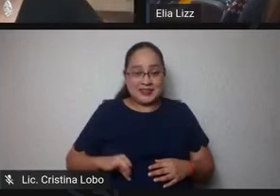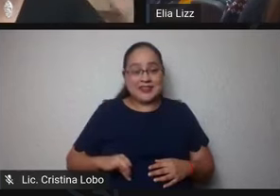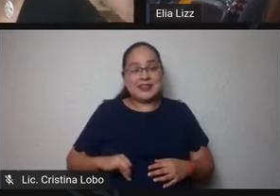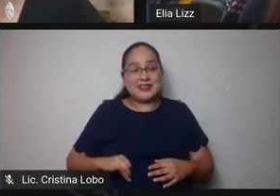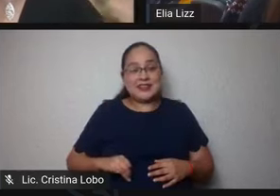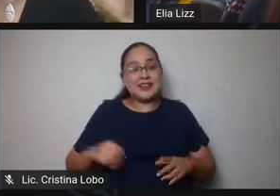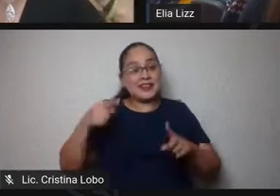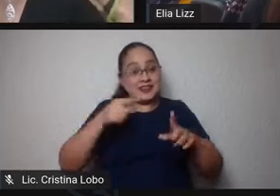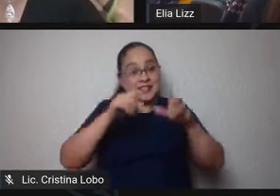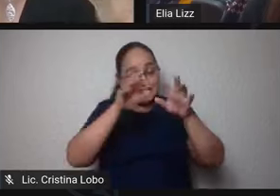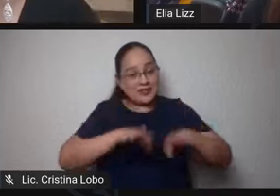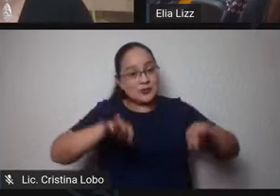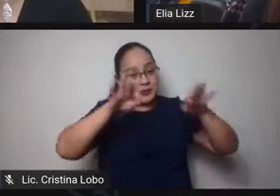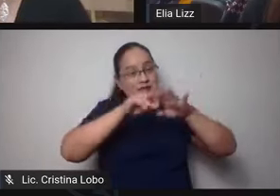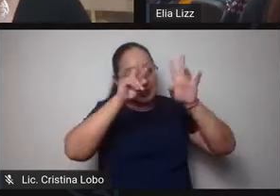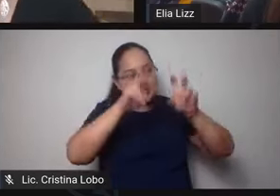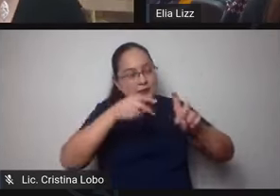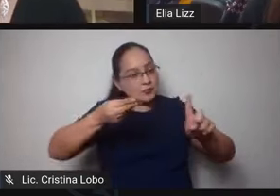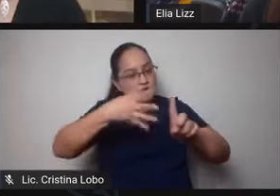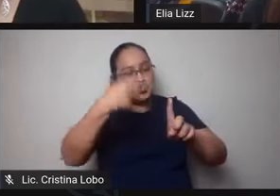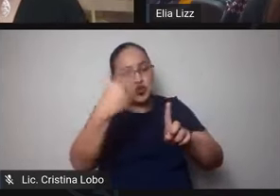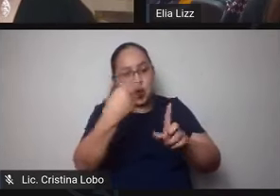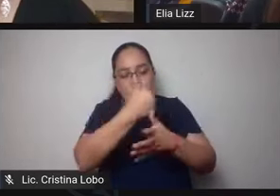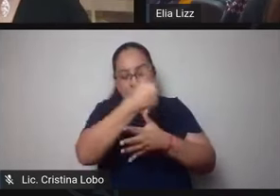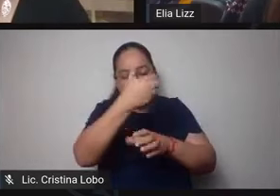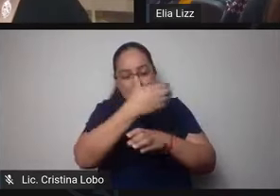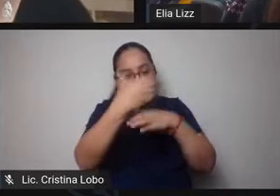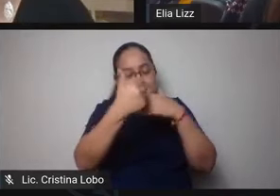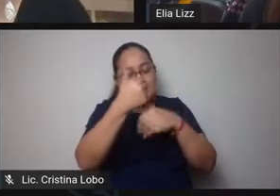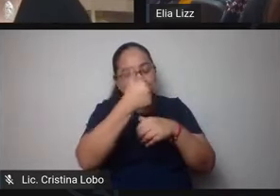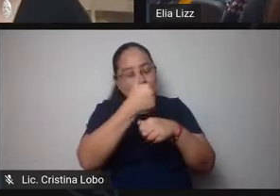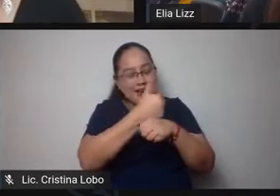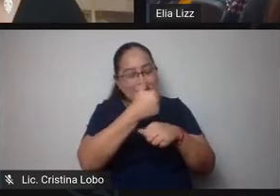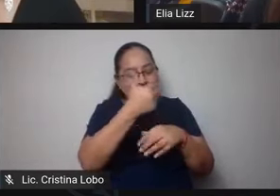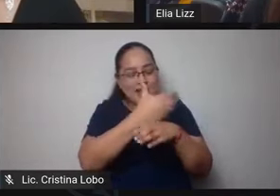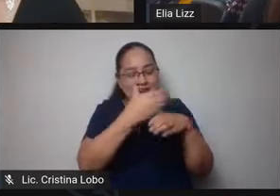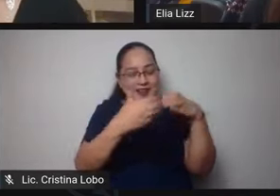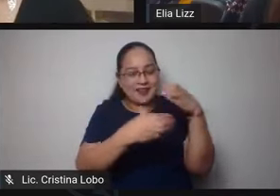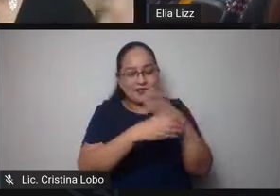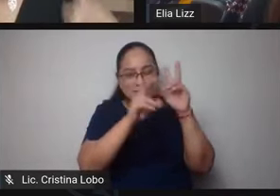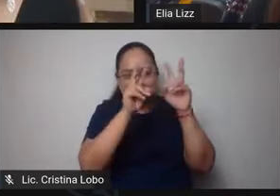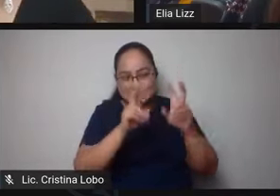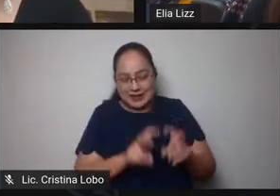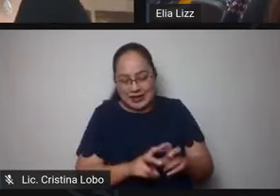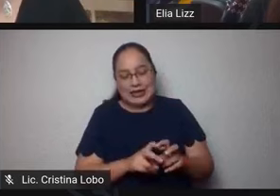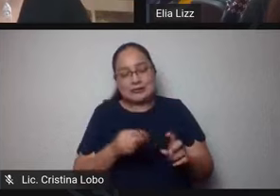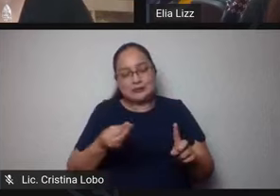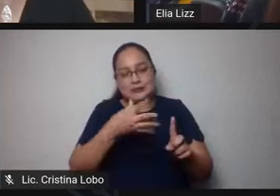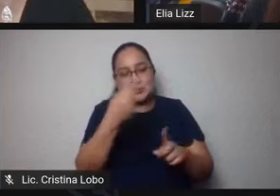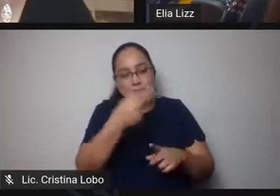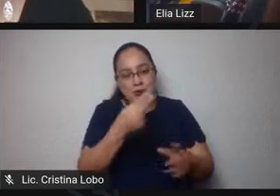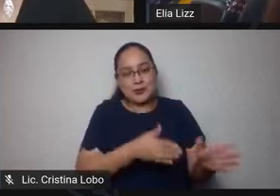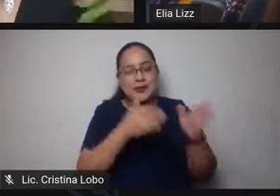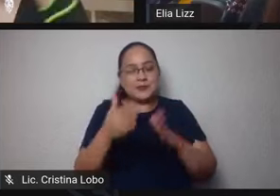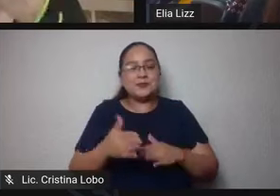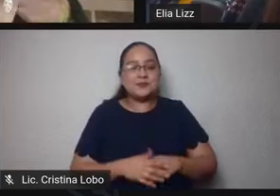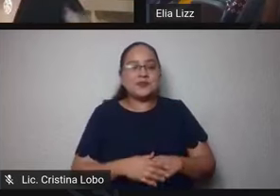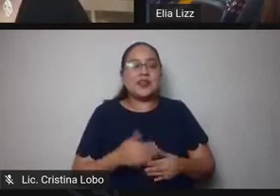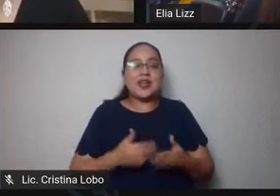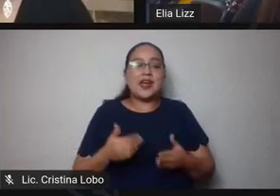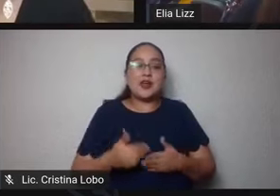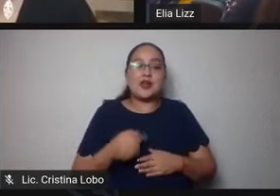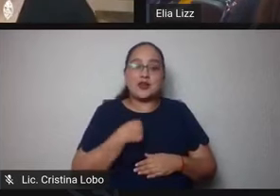es importante hablar cómo son las cosas para tener más libertad sexual. Totalmente de acuerdo, mi querida Eli. Mira esta pregunta que te la voy